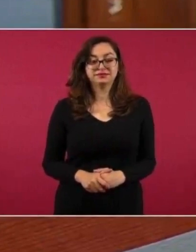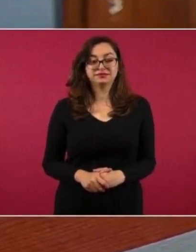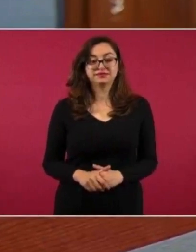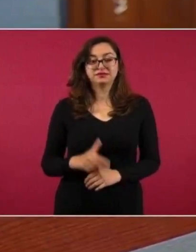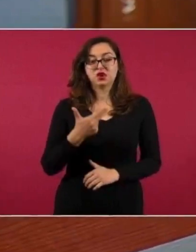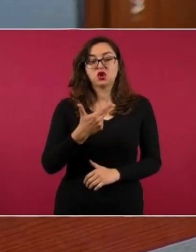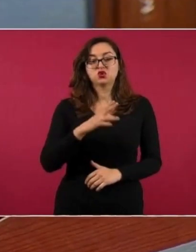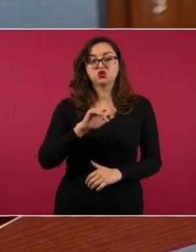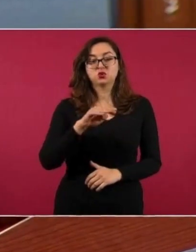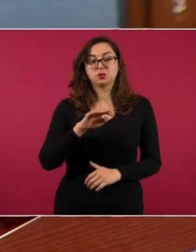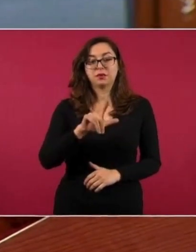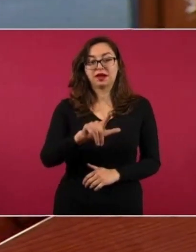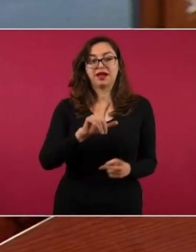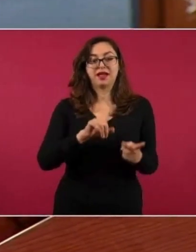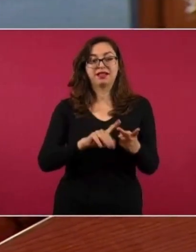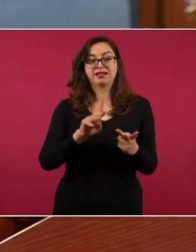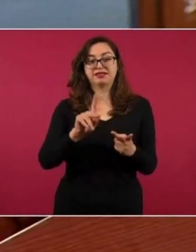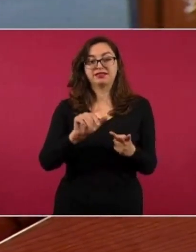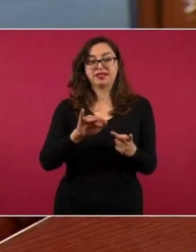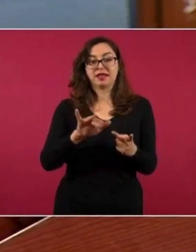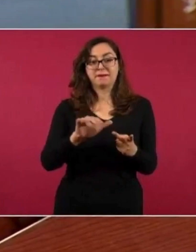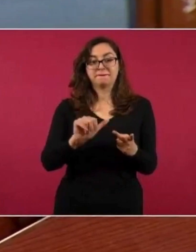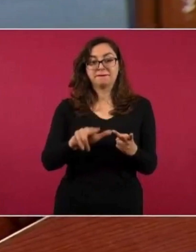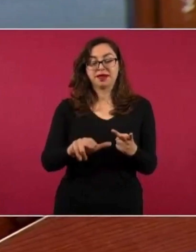Damián Cepeda, es el